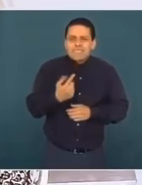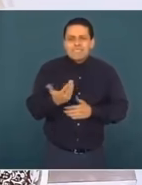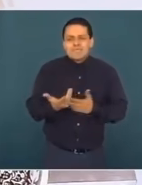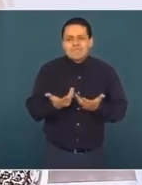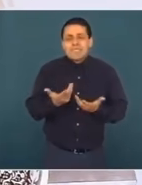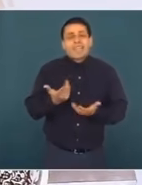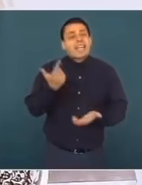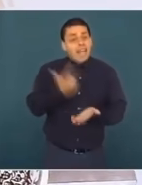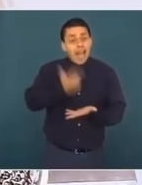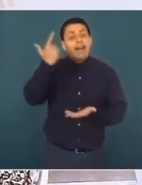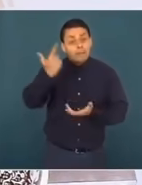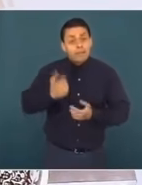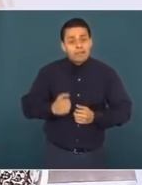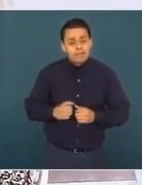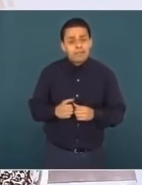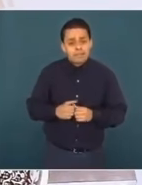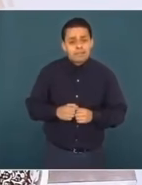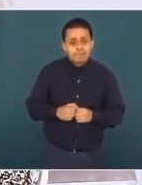grave.